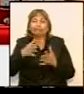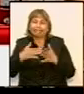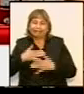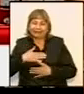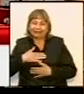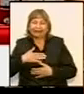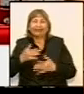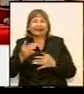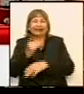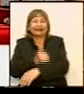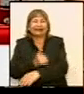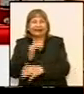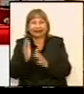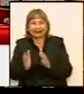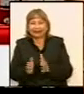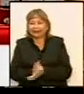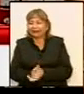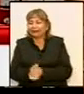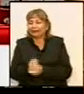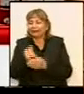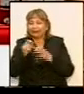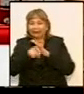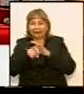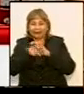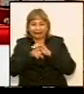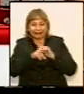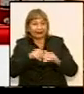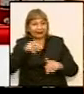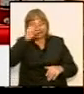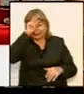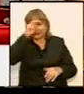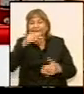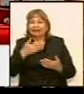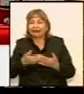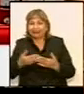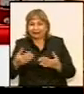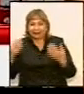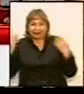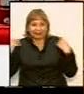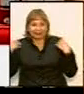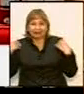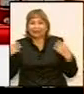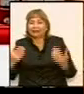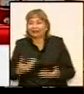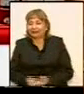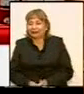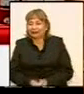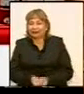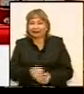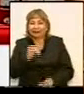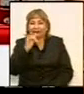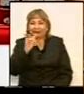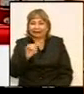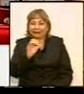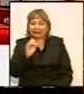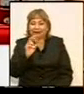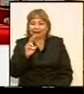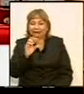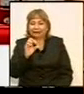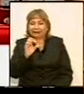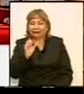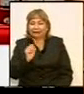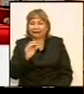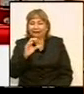al Instituto de Ingenieros de Minas del Perú, a la oficina del congresista Jorge del Castillo,